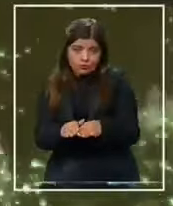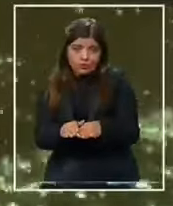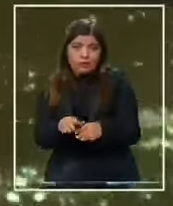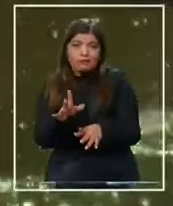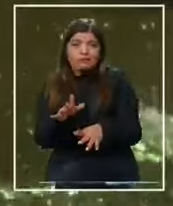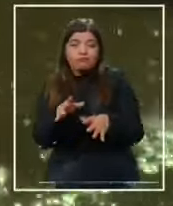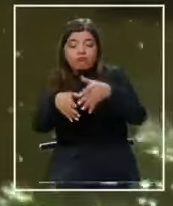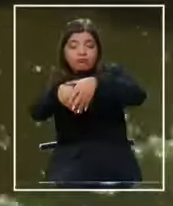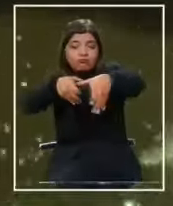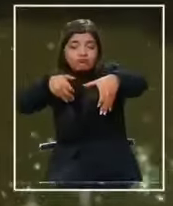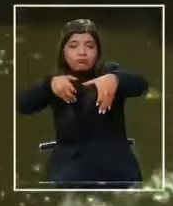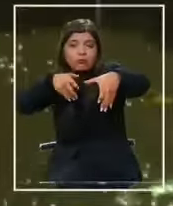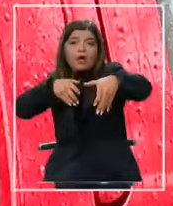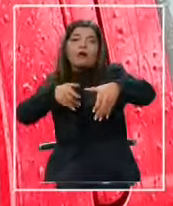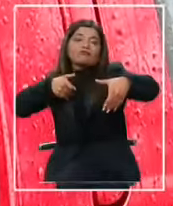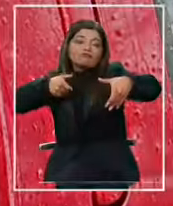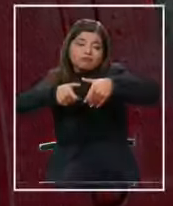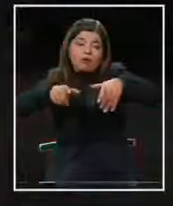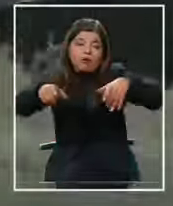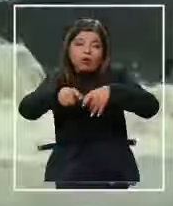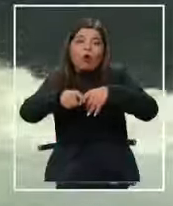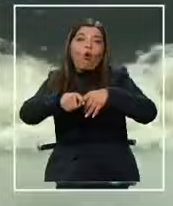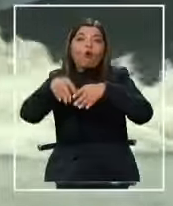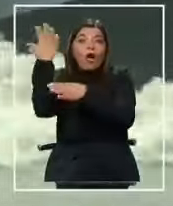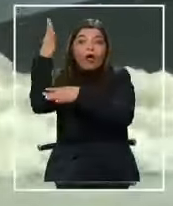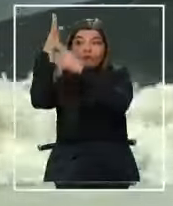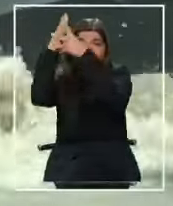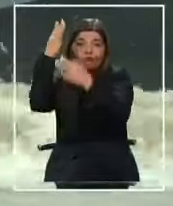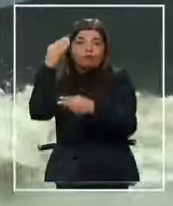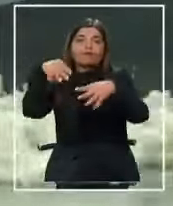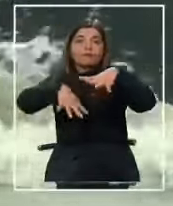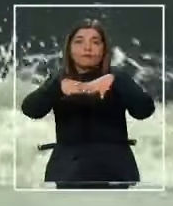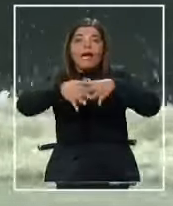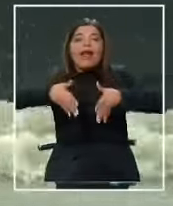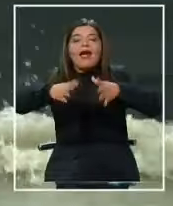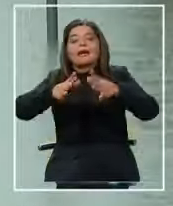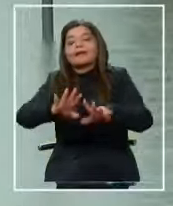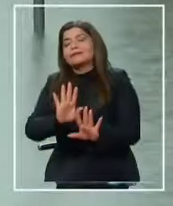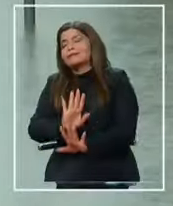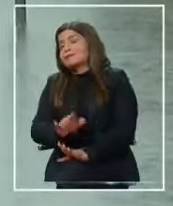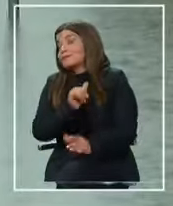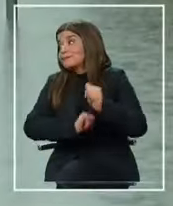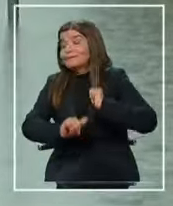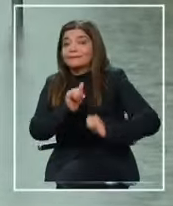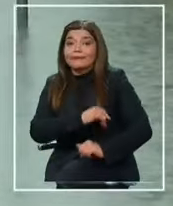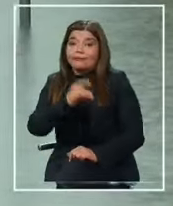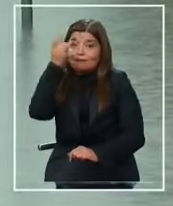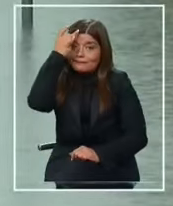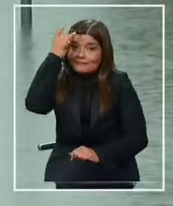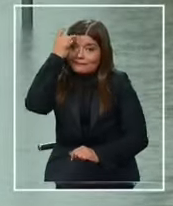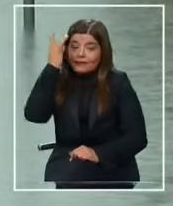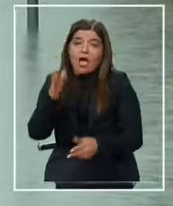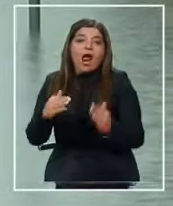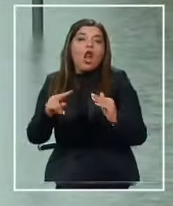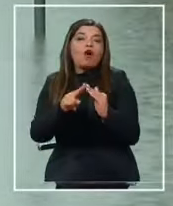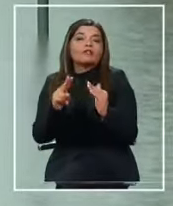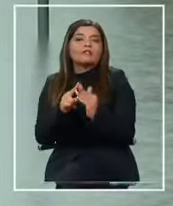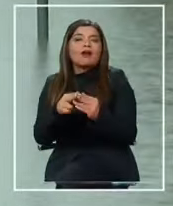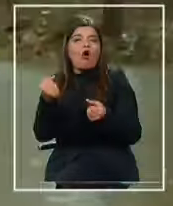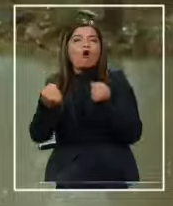Son desagües muy chicos, la hoja. El anegamiento de calles es un dolor de cabeza para los vecinos. Pareciera incluso que